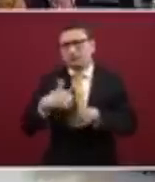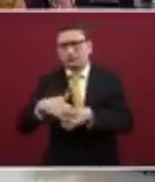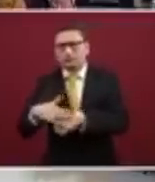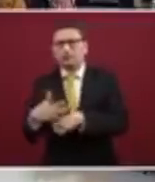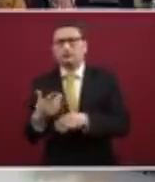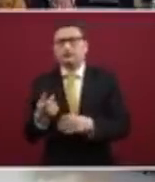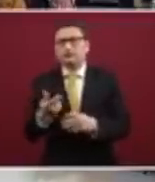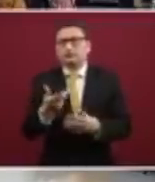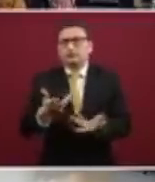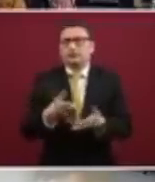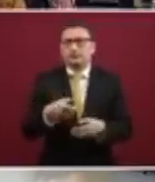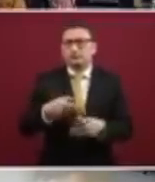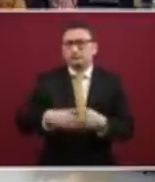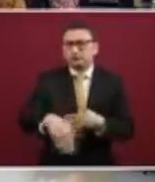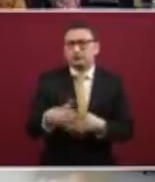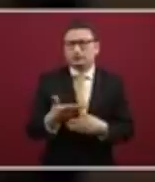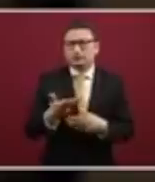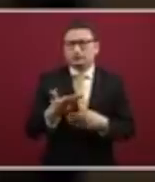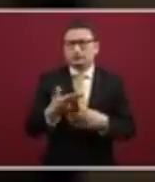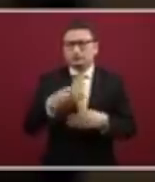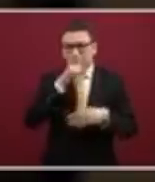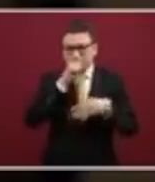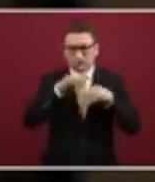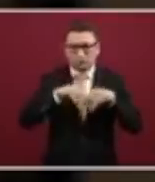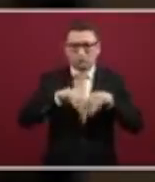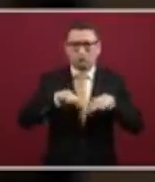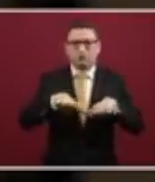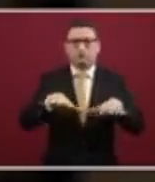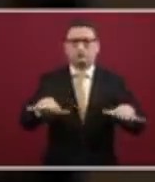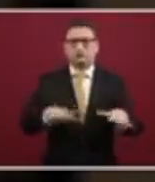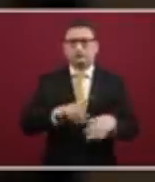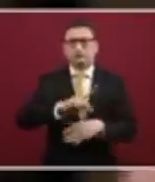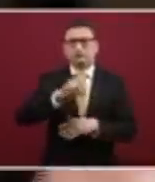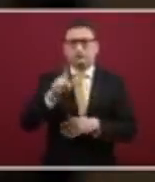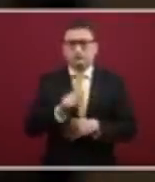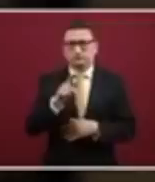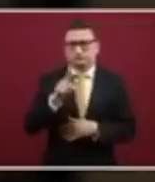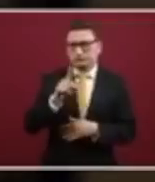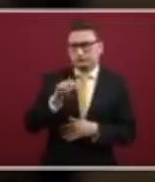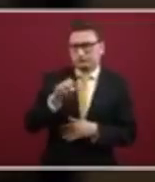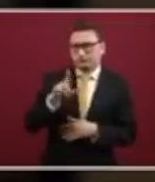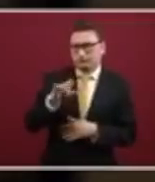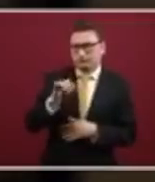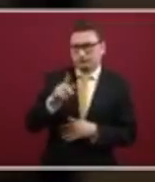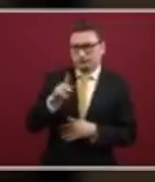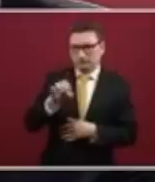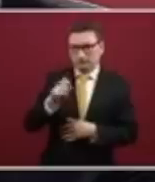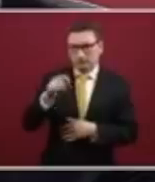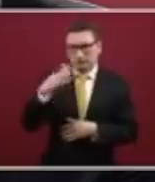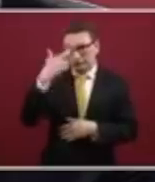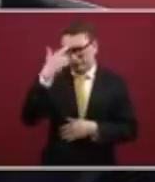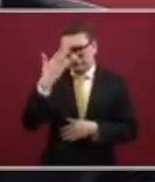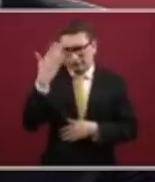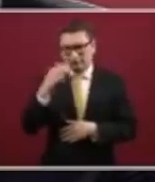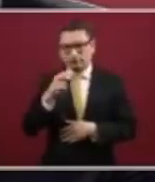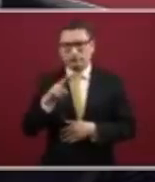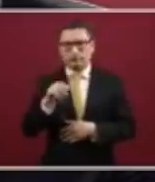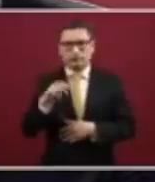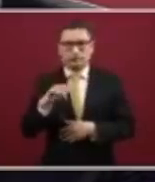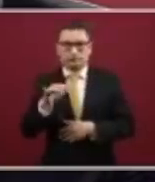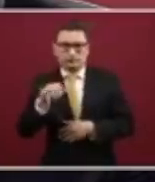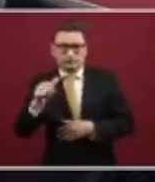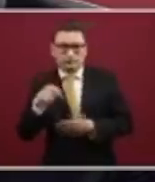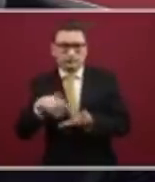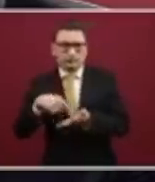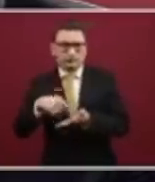para evitar que con esta campaña le pueda pasar lo que a Penélope, la protagonista de la Odisea, que se teja